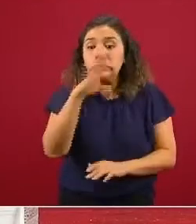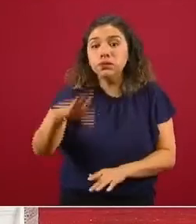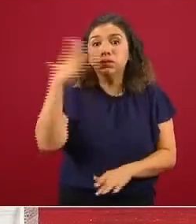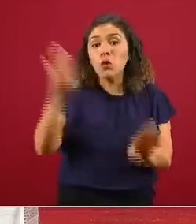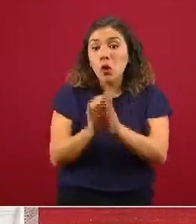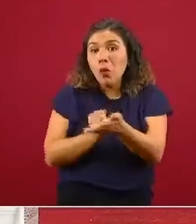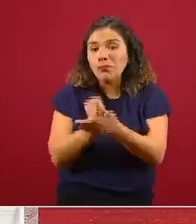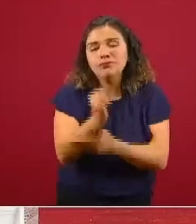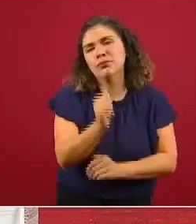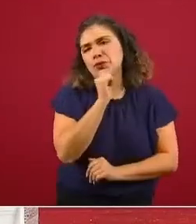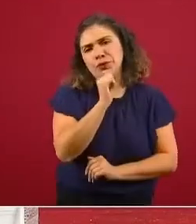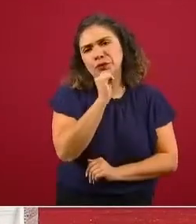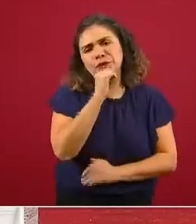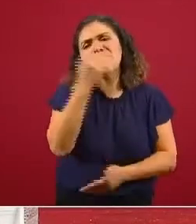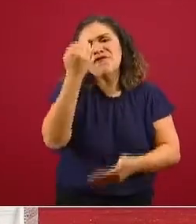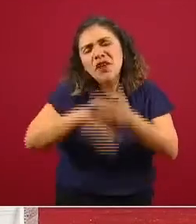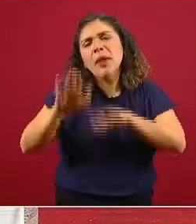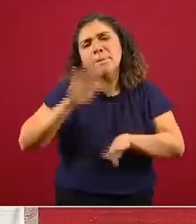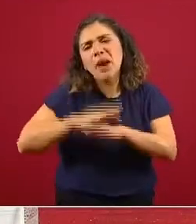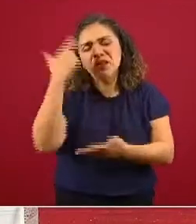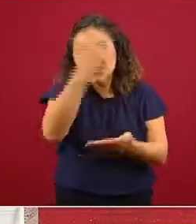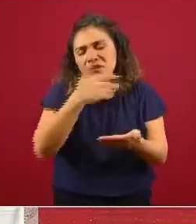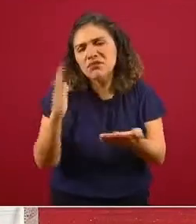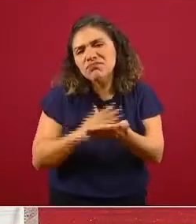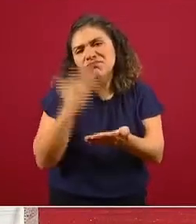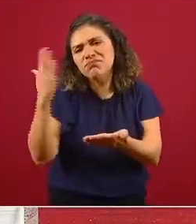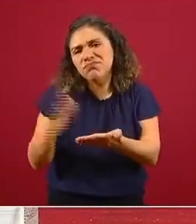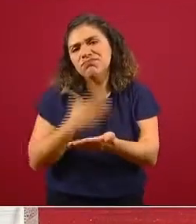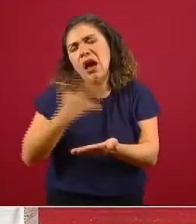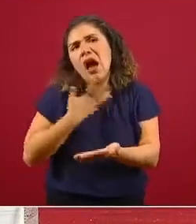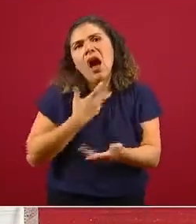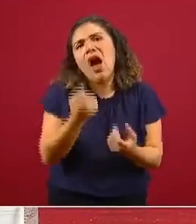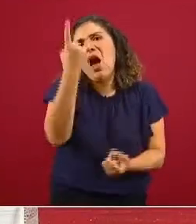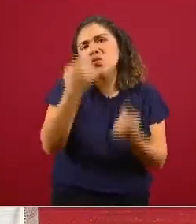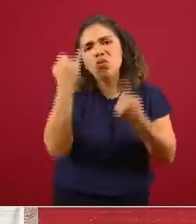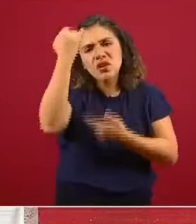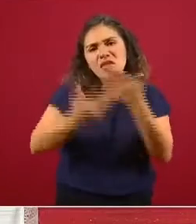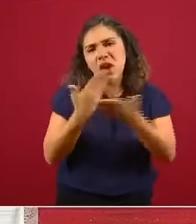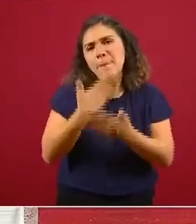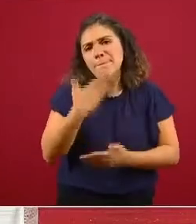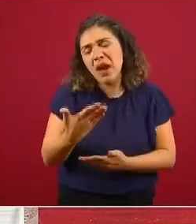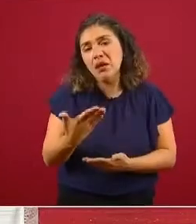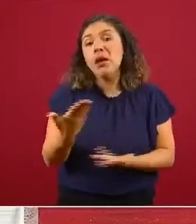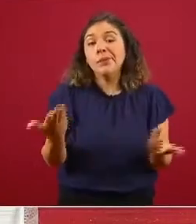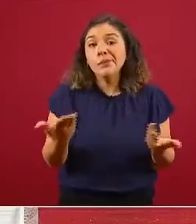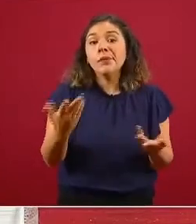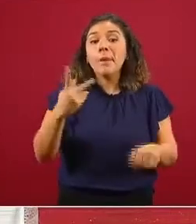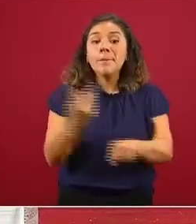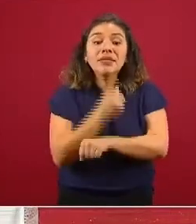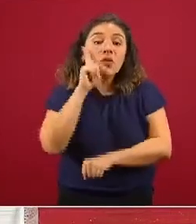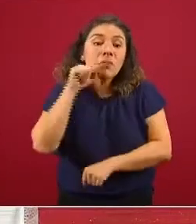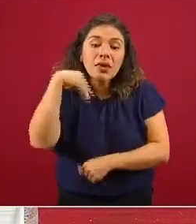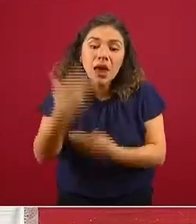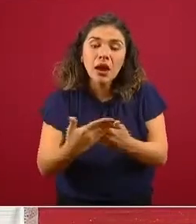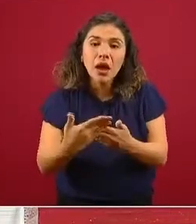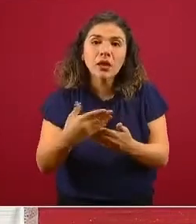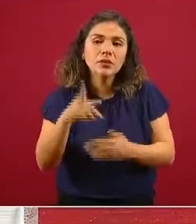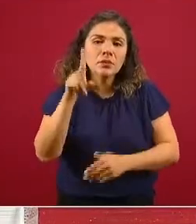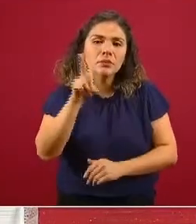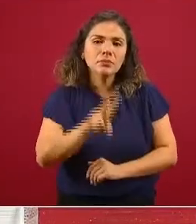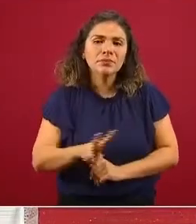a resolver porque todavía hay propuestas. De modo que, como pasado mañana es